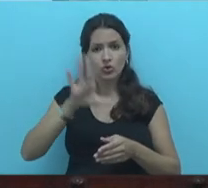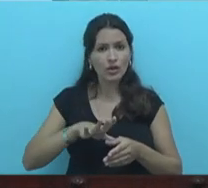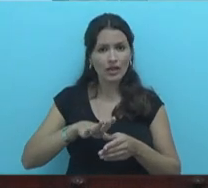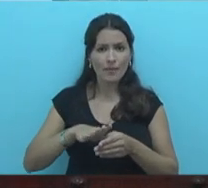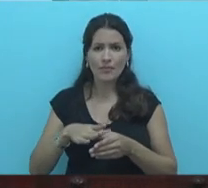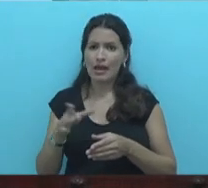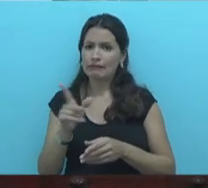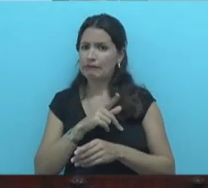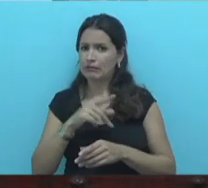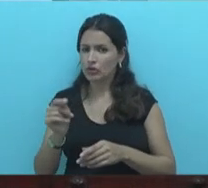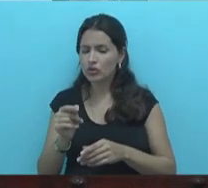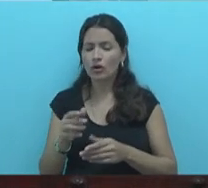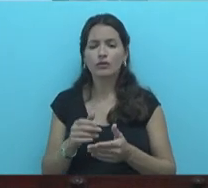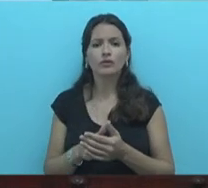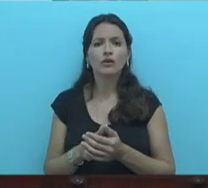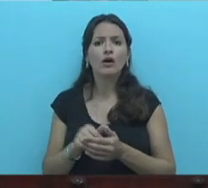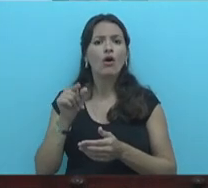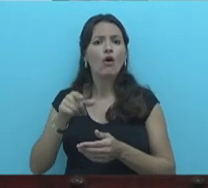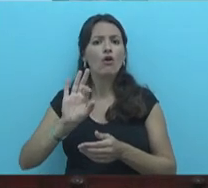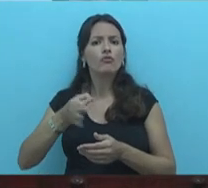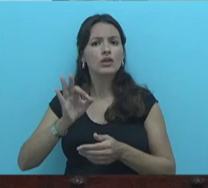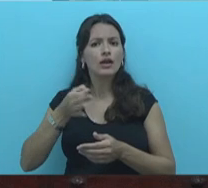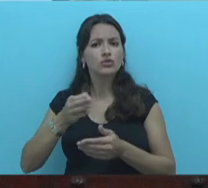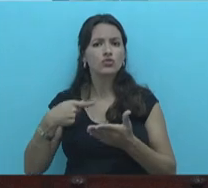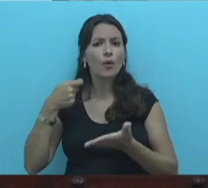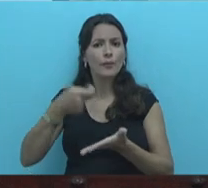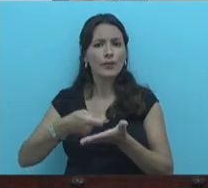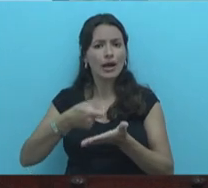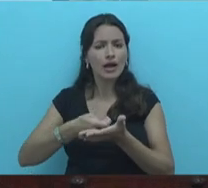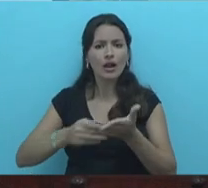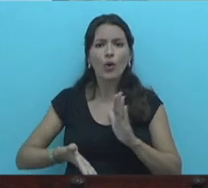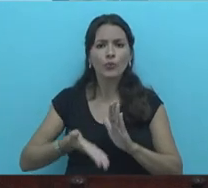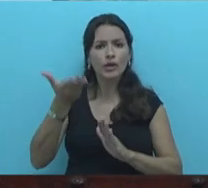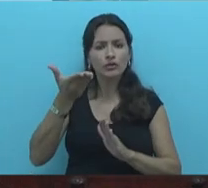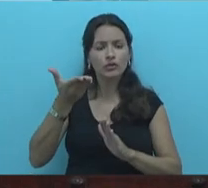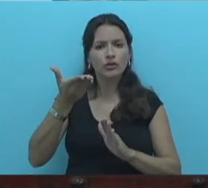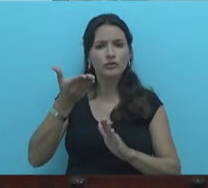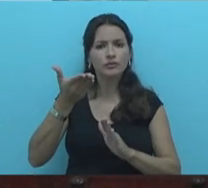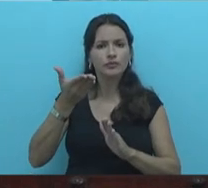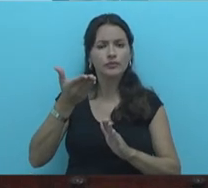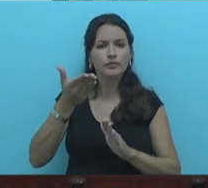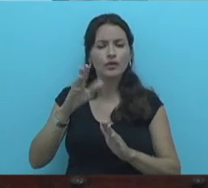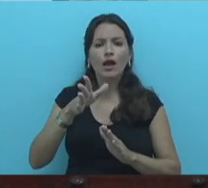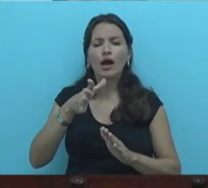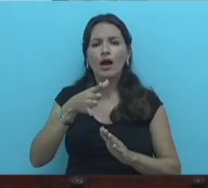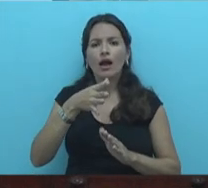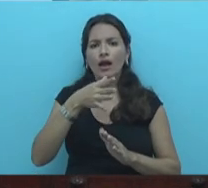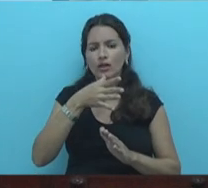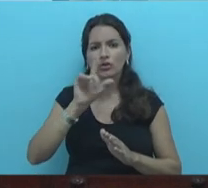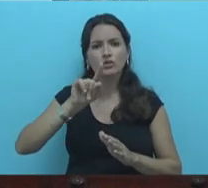Ley de Movilidad, Ley 27.426, instando al Estado Nacional a aplicar la fórmula de movilidad anterior, calculada